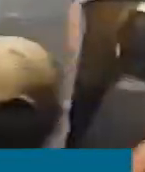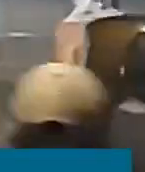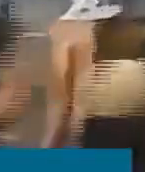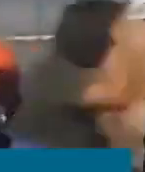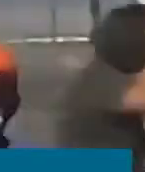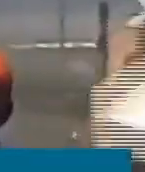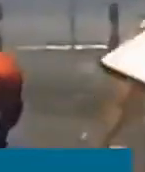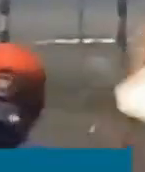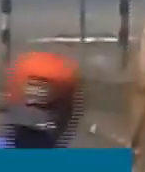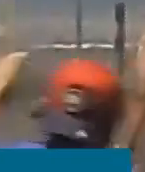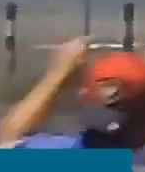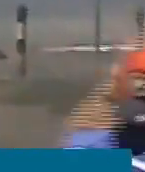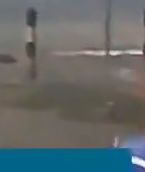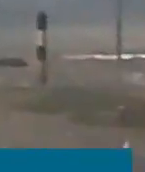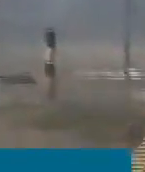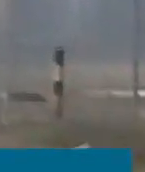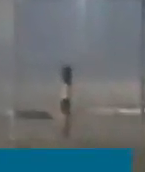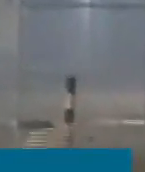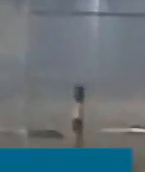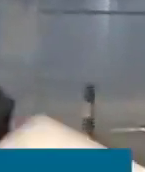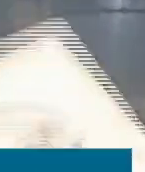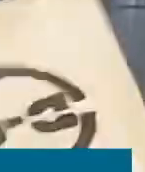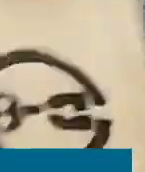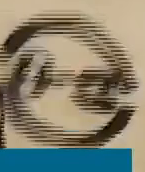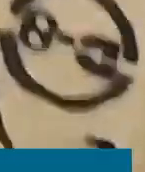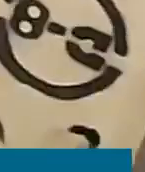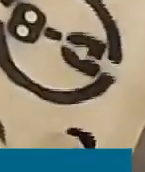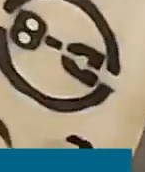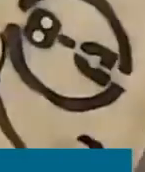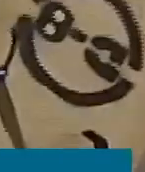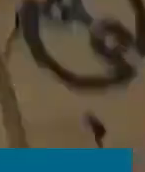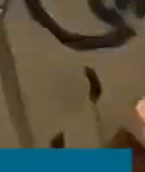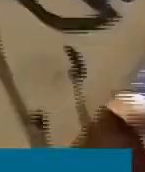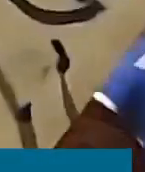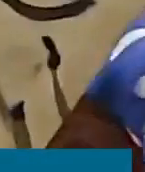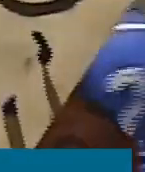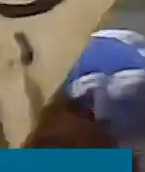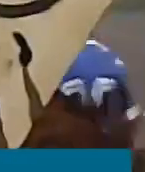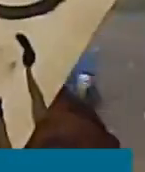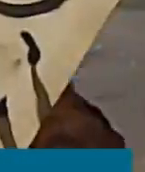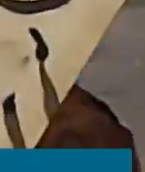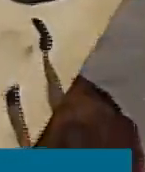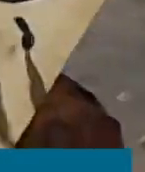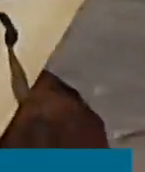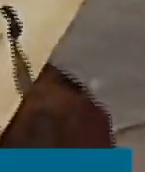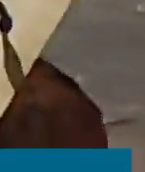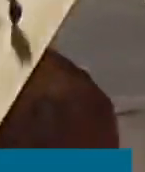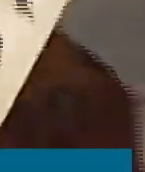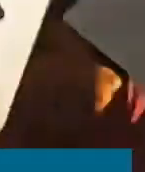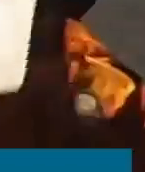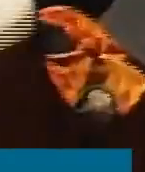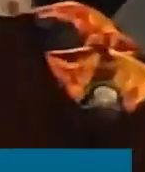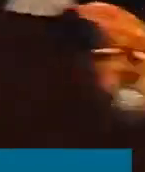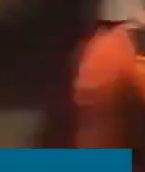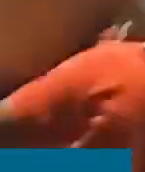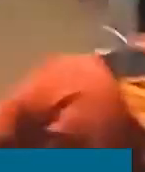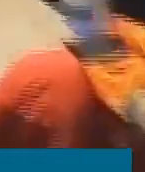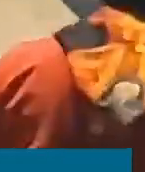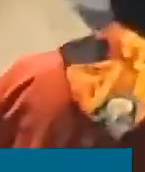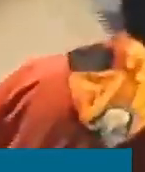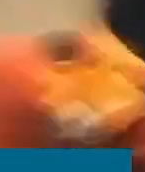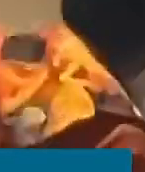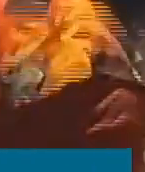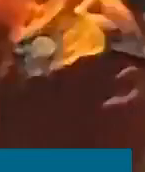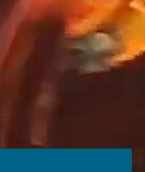a cualquier lugar que identifiquen como un bastión del movimiento al socialismo. Llegan y la defensa de la población termina siendo